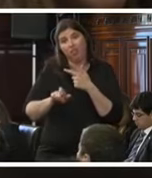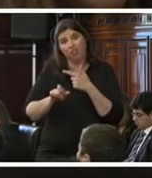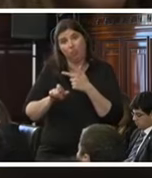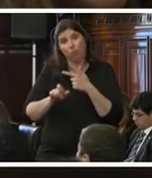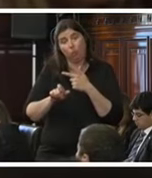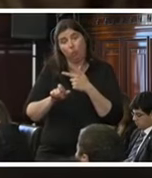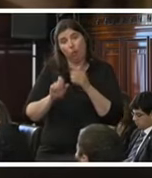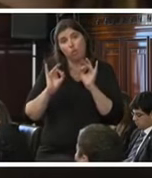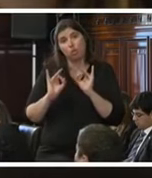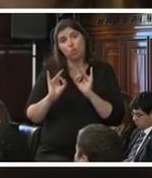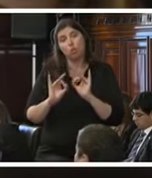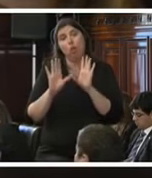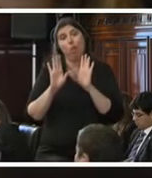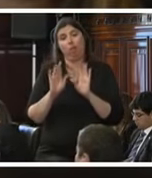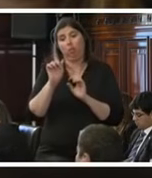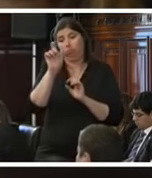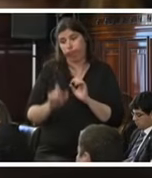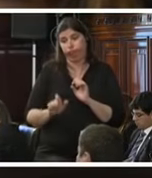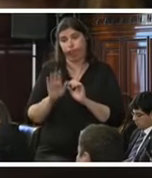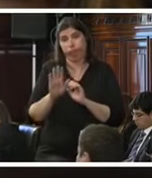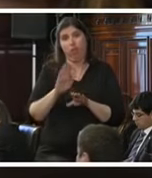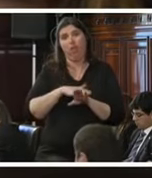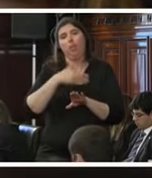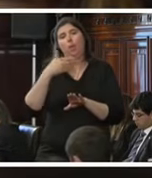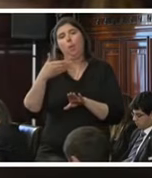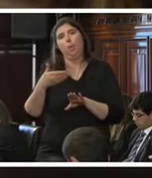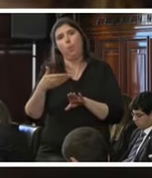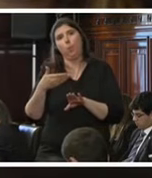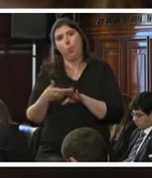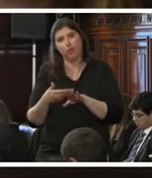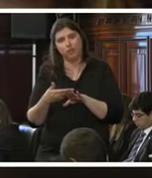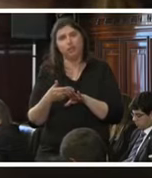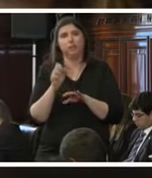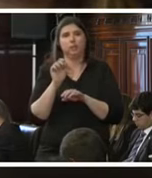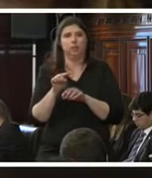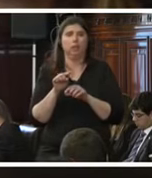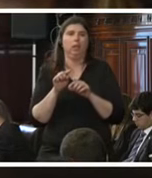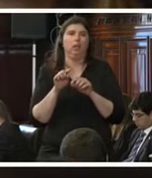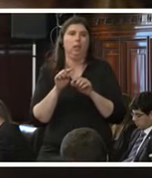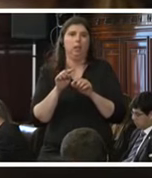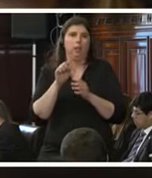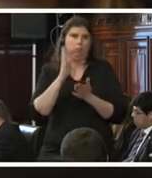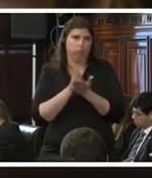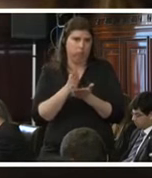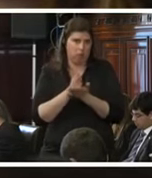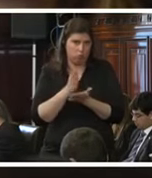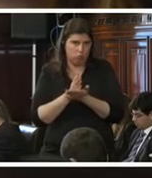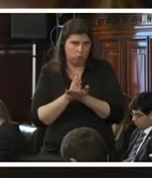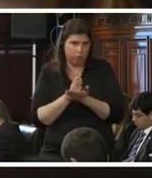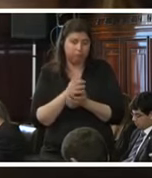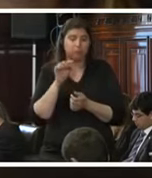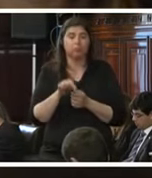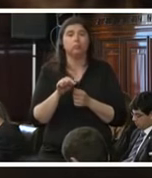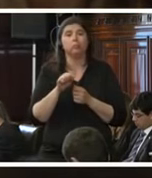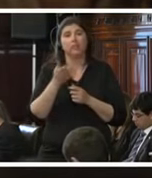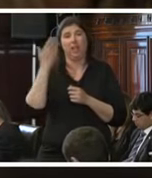es individualizado después de la consumación del hecho punible. En un régimen absolutamente